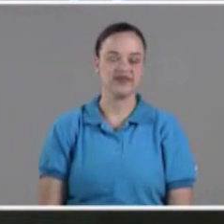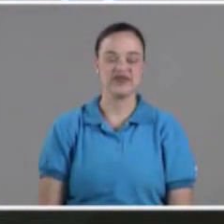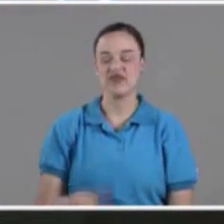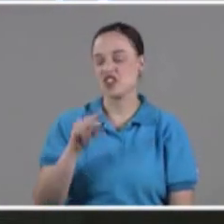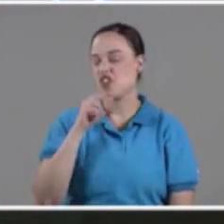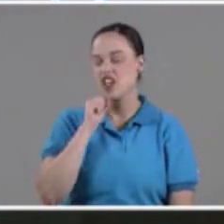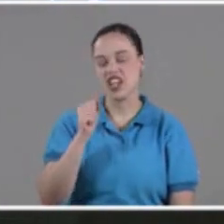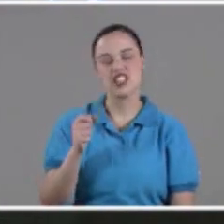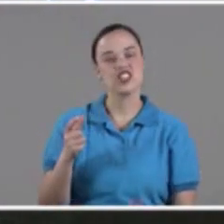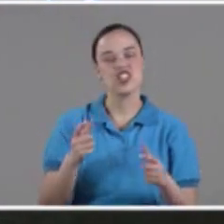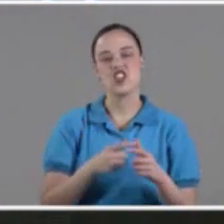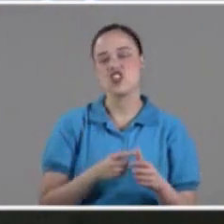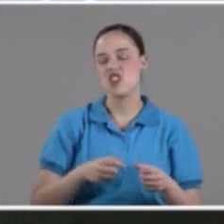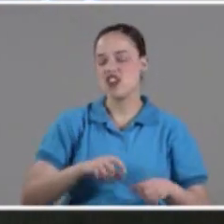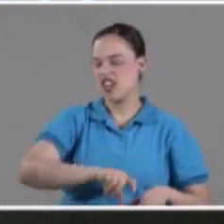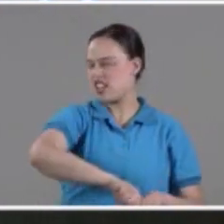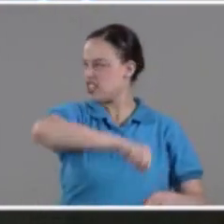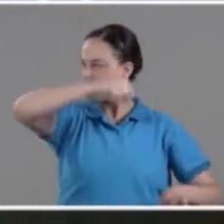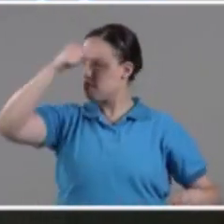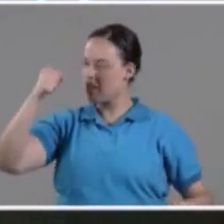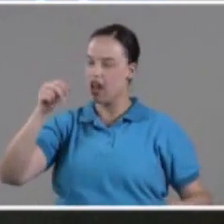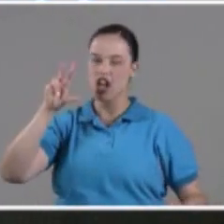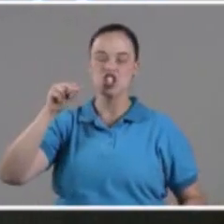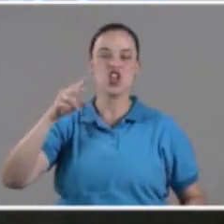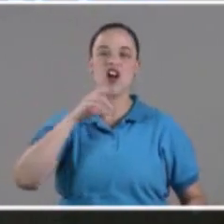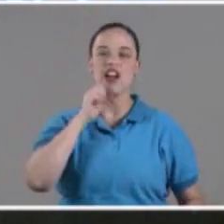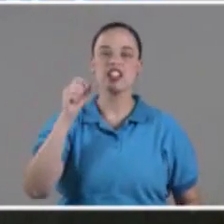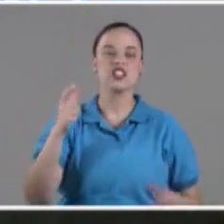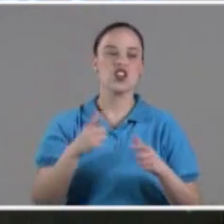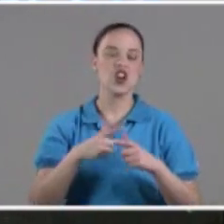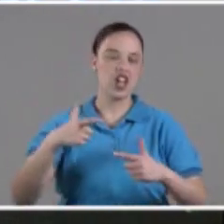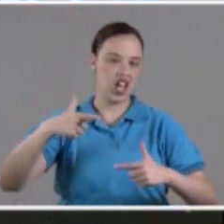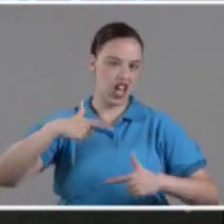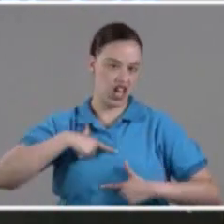no es con espada ni es con ejército